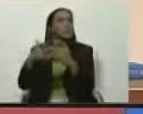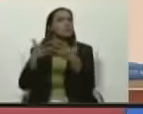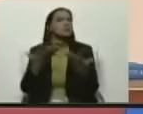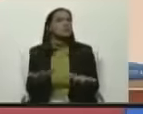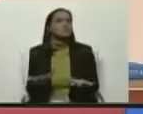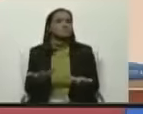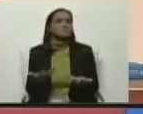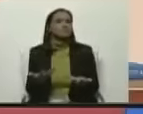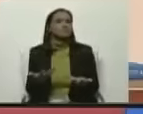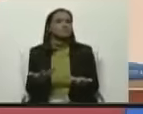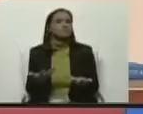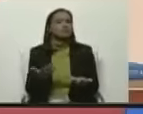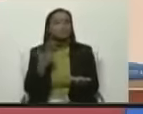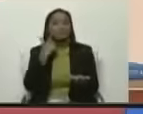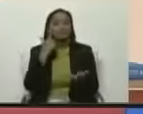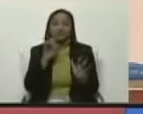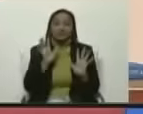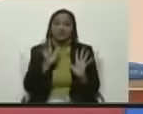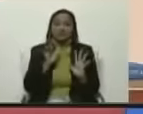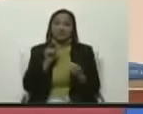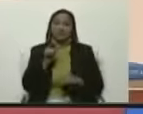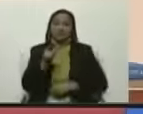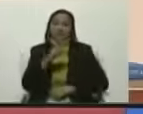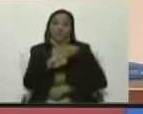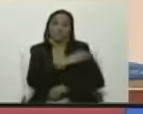los sectores opositores salieron ahí,